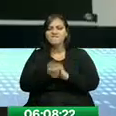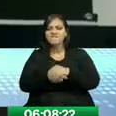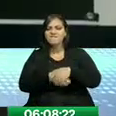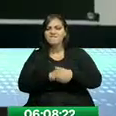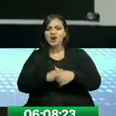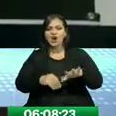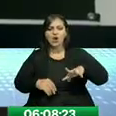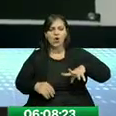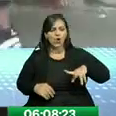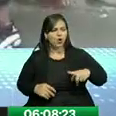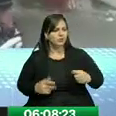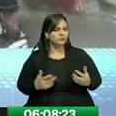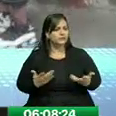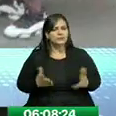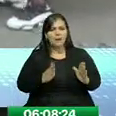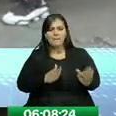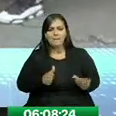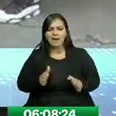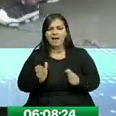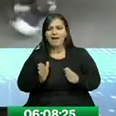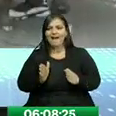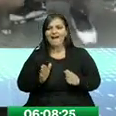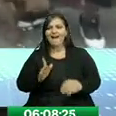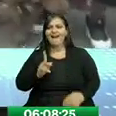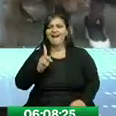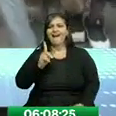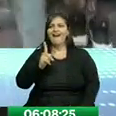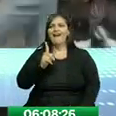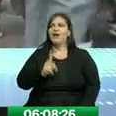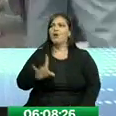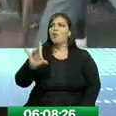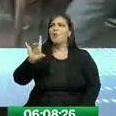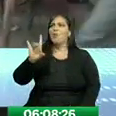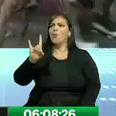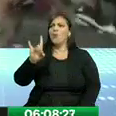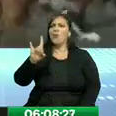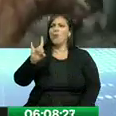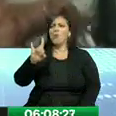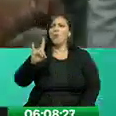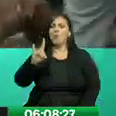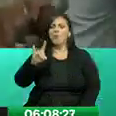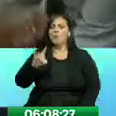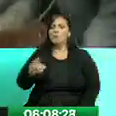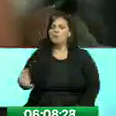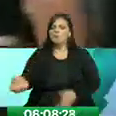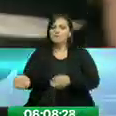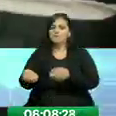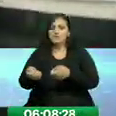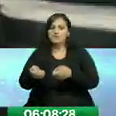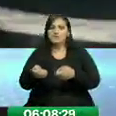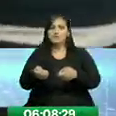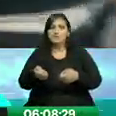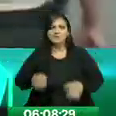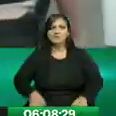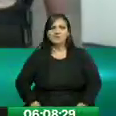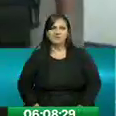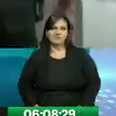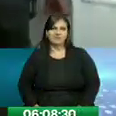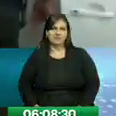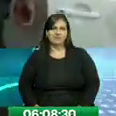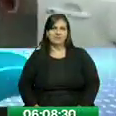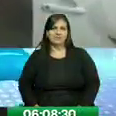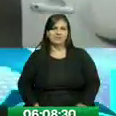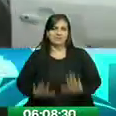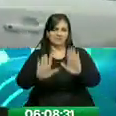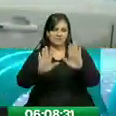con todo su pelaje y su hermosura de perro, sanito, tranquilo. Oiga, utilizaban a niños para robar. Ajá.